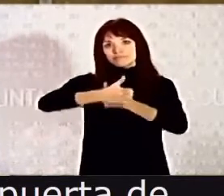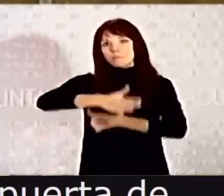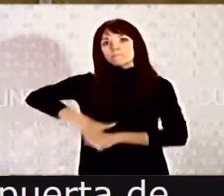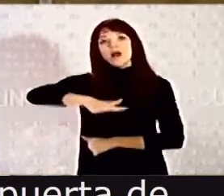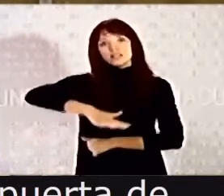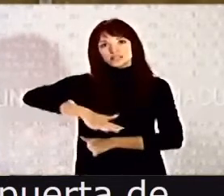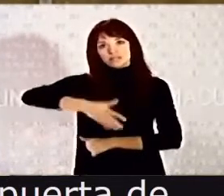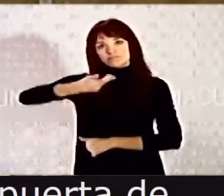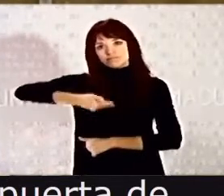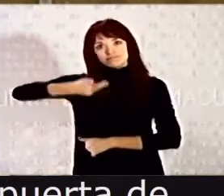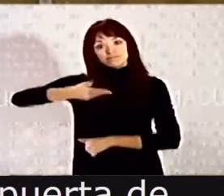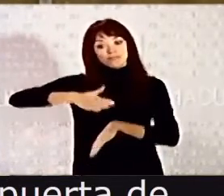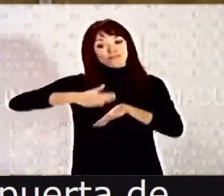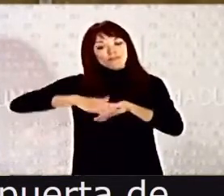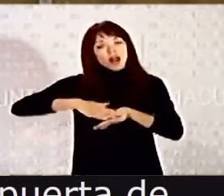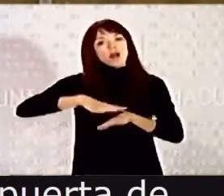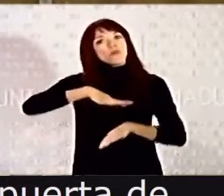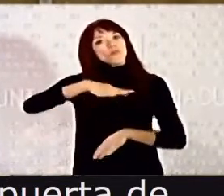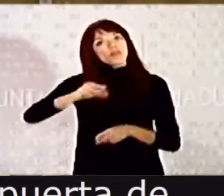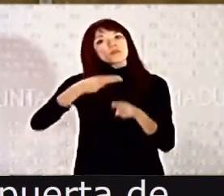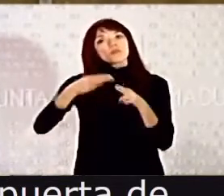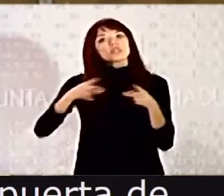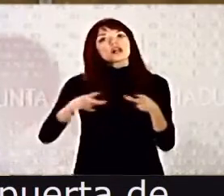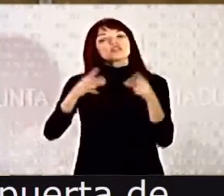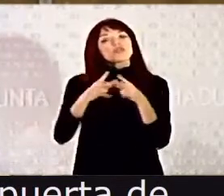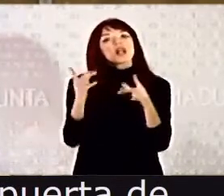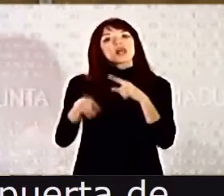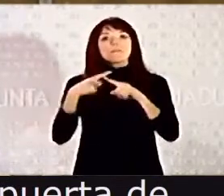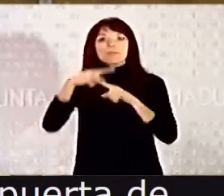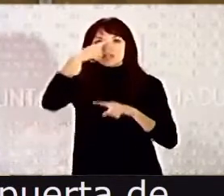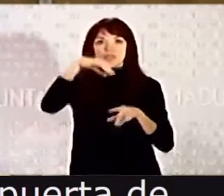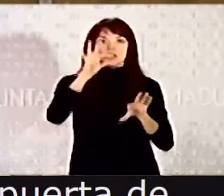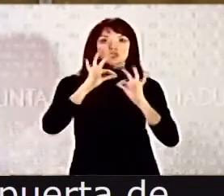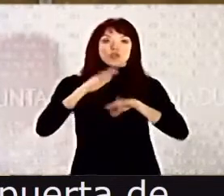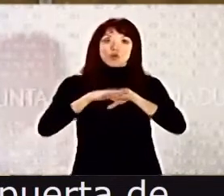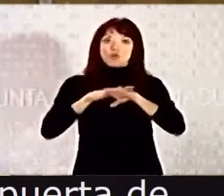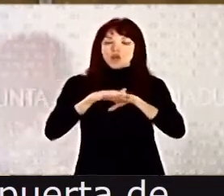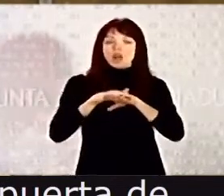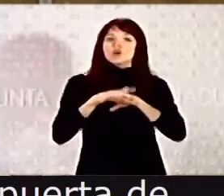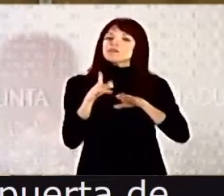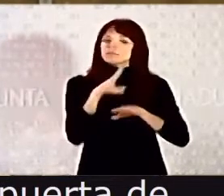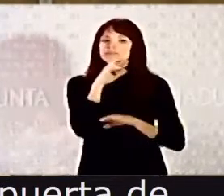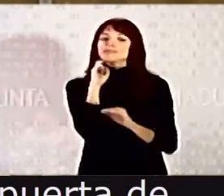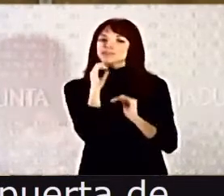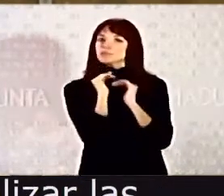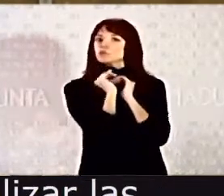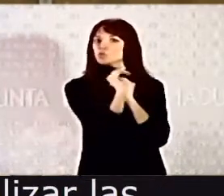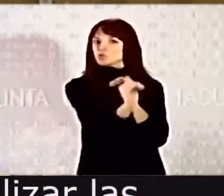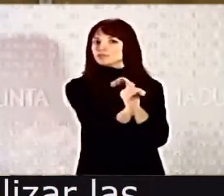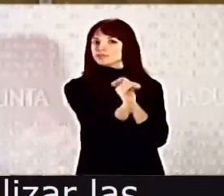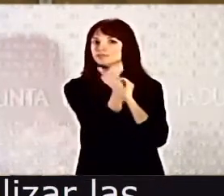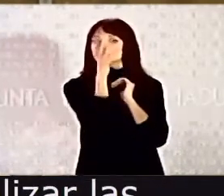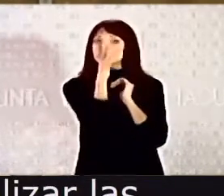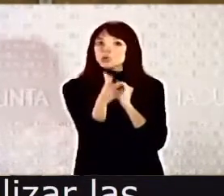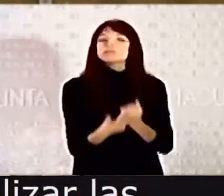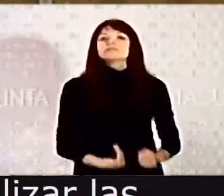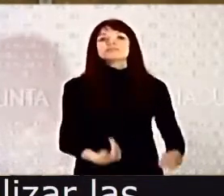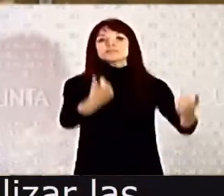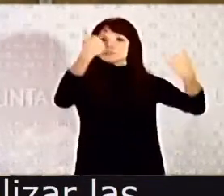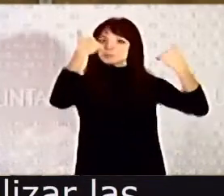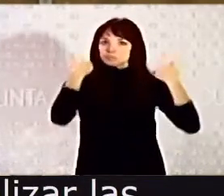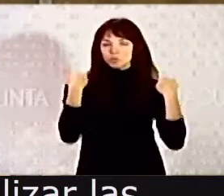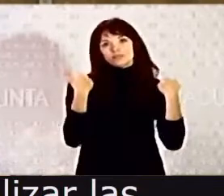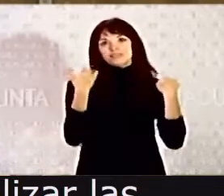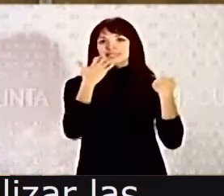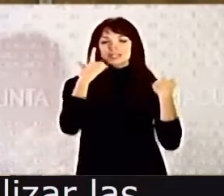poder materializar en el territorio las políticas sociales y las decisiones que toma este Gobierno. Es por ahí donde entran las desigualdades, es por ahí donde entran las demandas